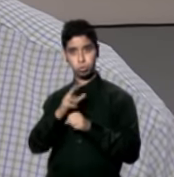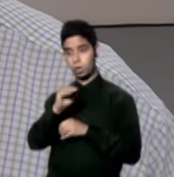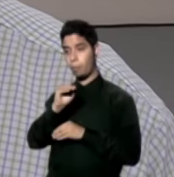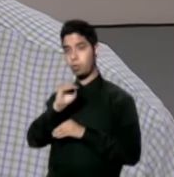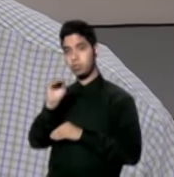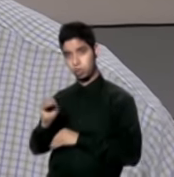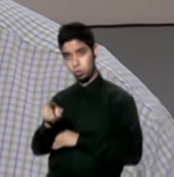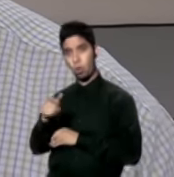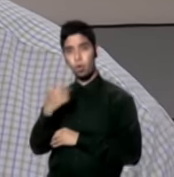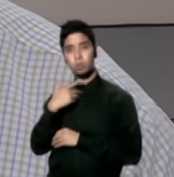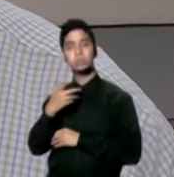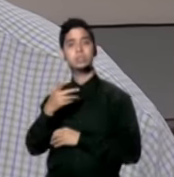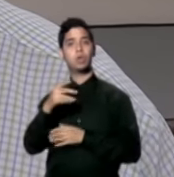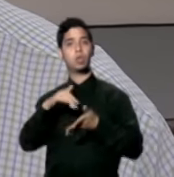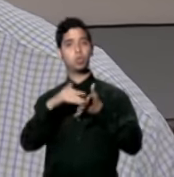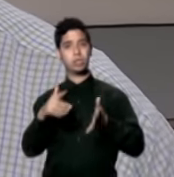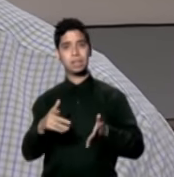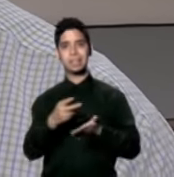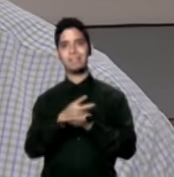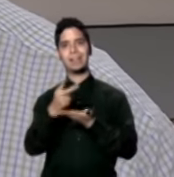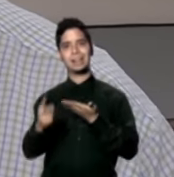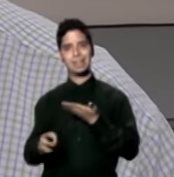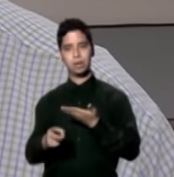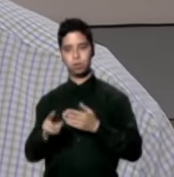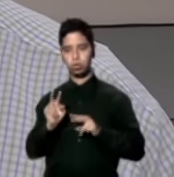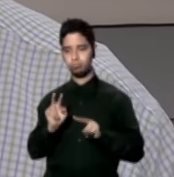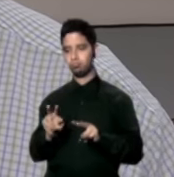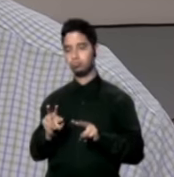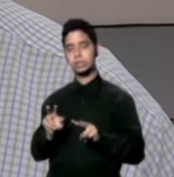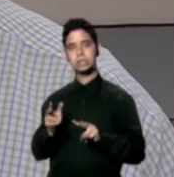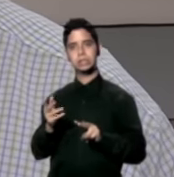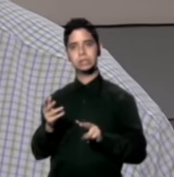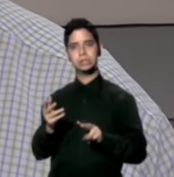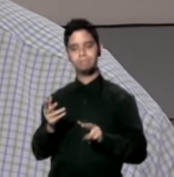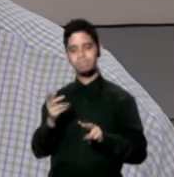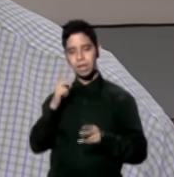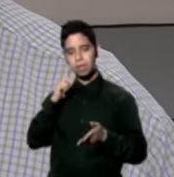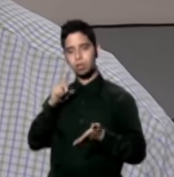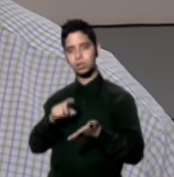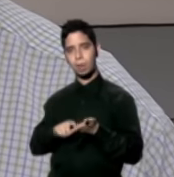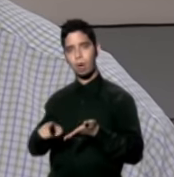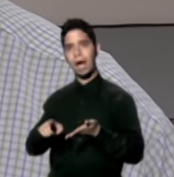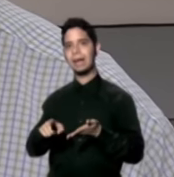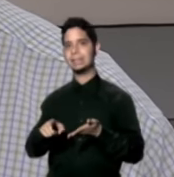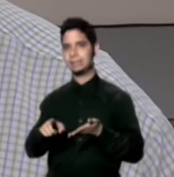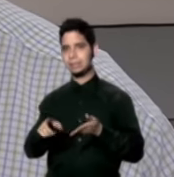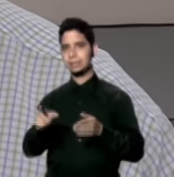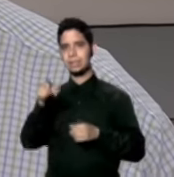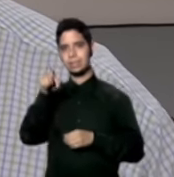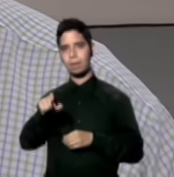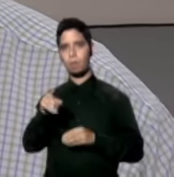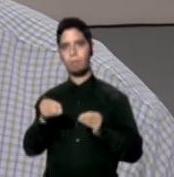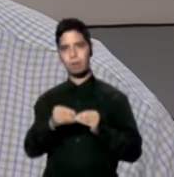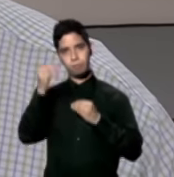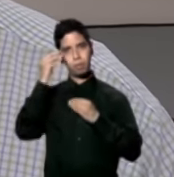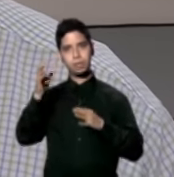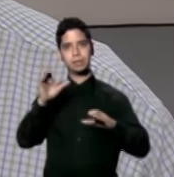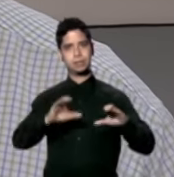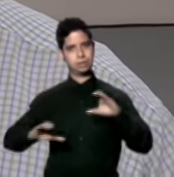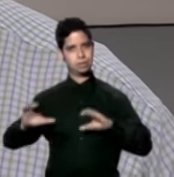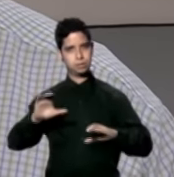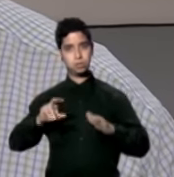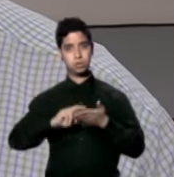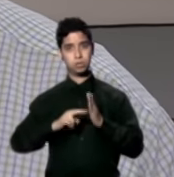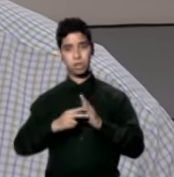O sea, entonces nosotros hemos utilizado eso como base para identificar dónde hay mayor necesidad. Y normalmente,